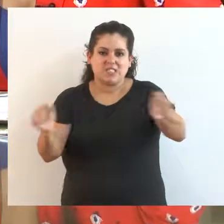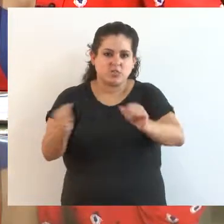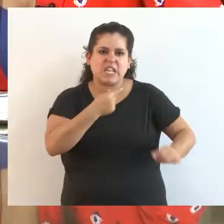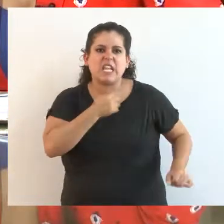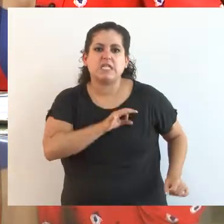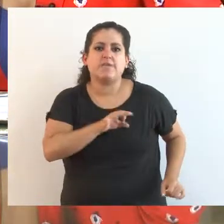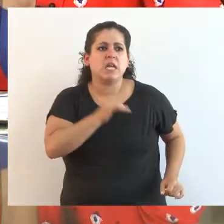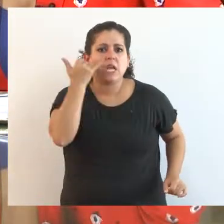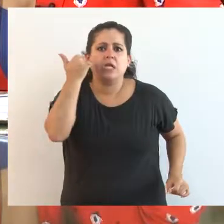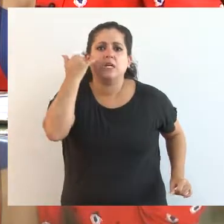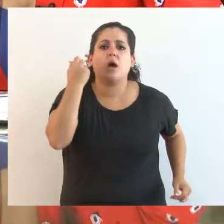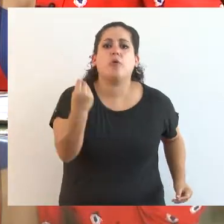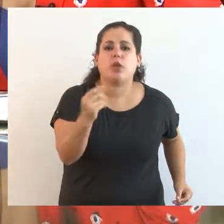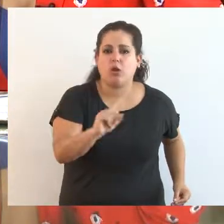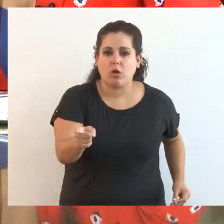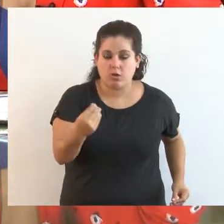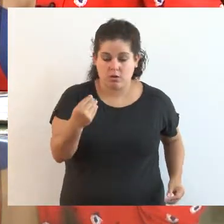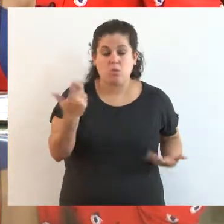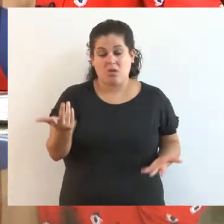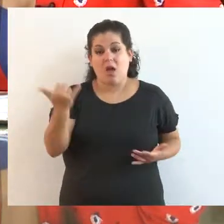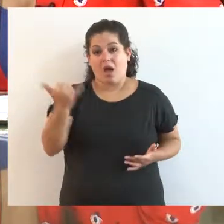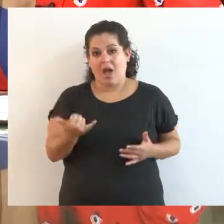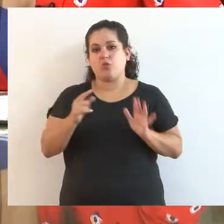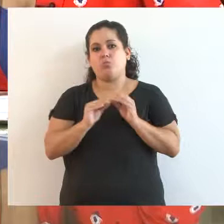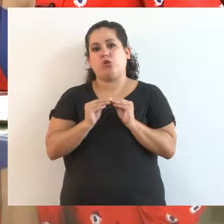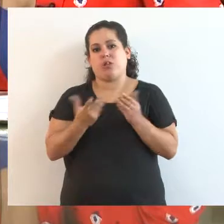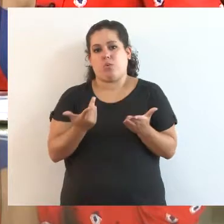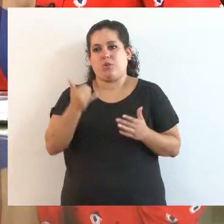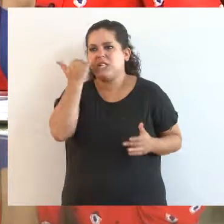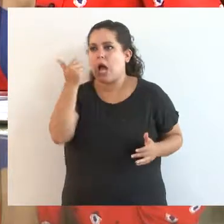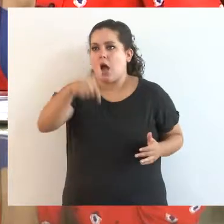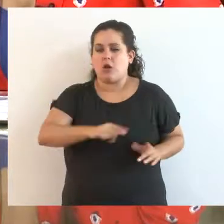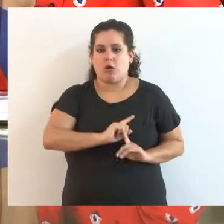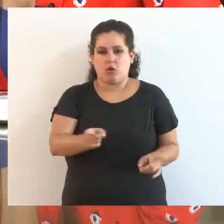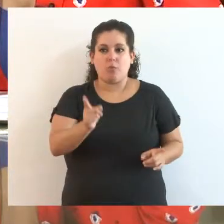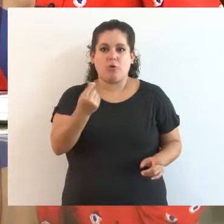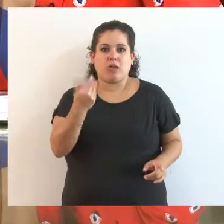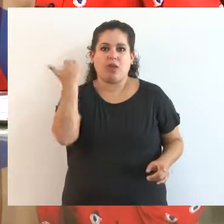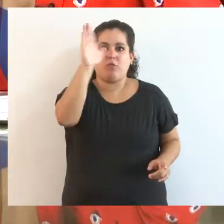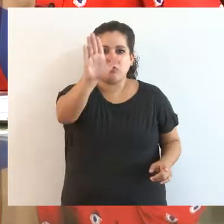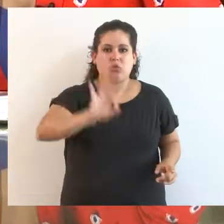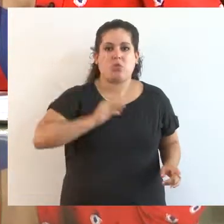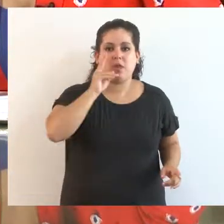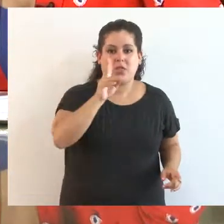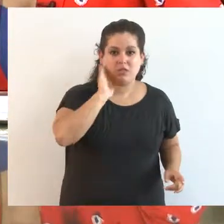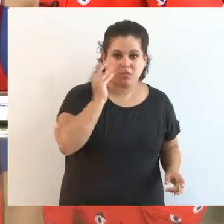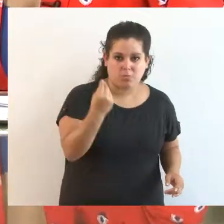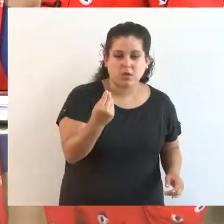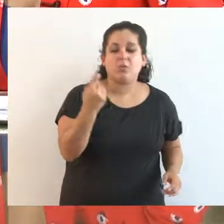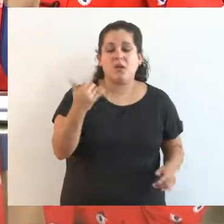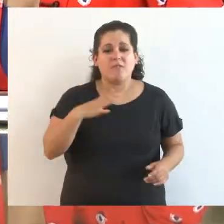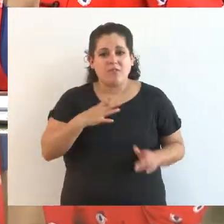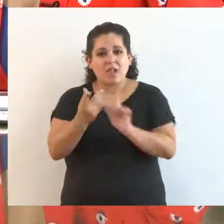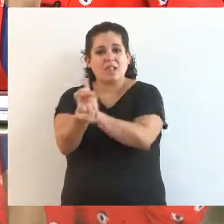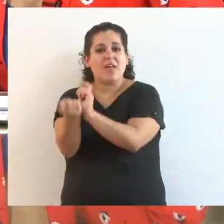gente es ansiosa, y por qué no se implementa ya. Bueno, tiene una lógica que el código no se implemente en el momento y se implemente en el 2016. La